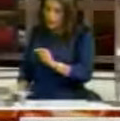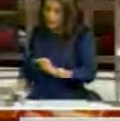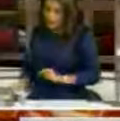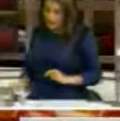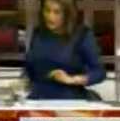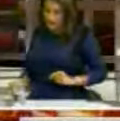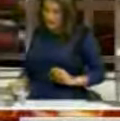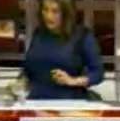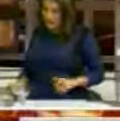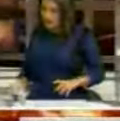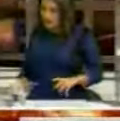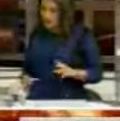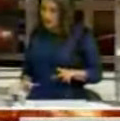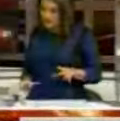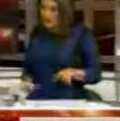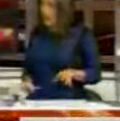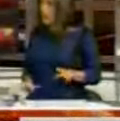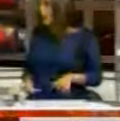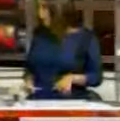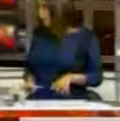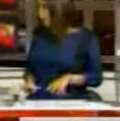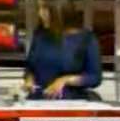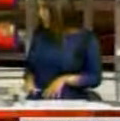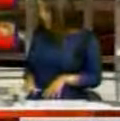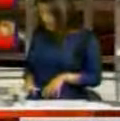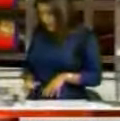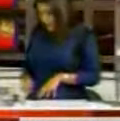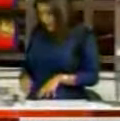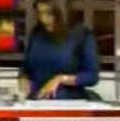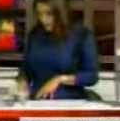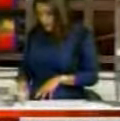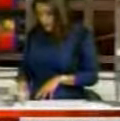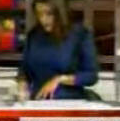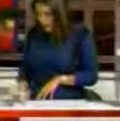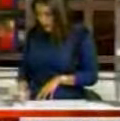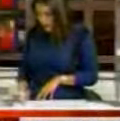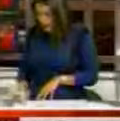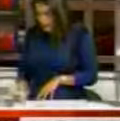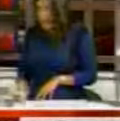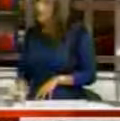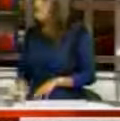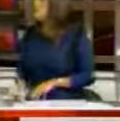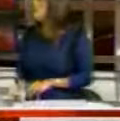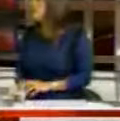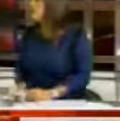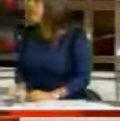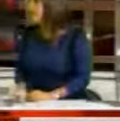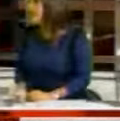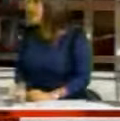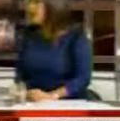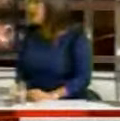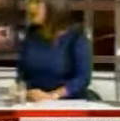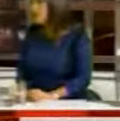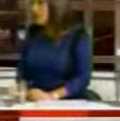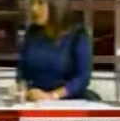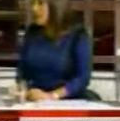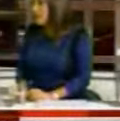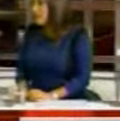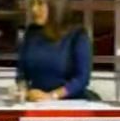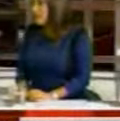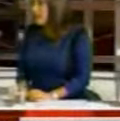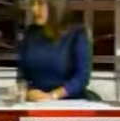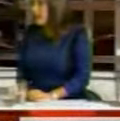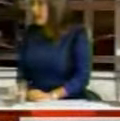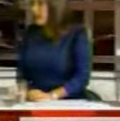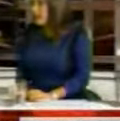vicepresidente de Estados Unidos, en nuestro país, y este anuncio tan importante que tiene que ver con la no necesidad por parte de los chilenos de tener una visa